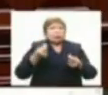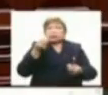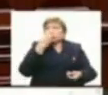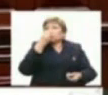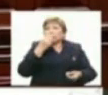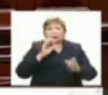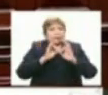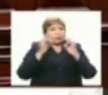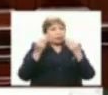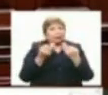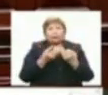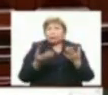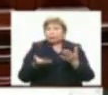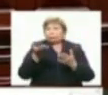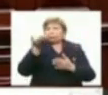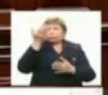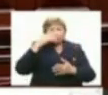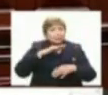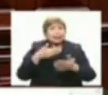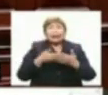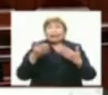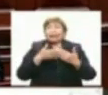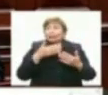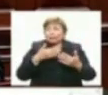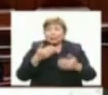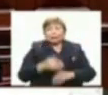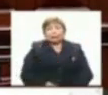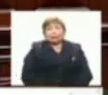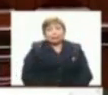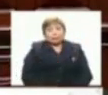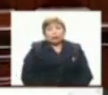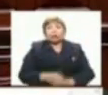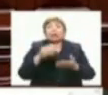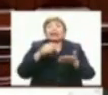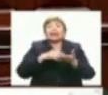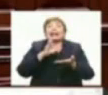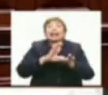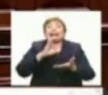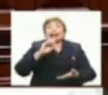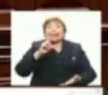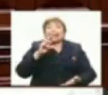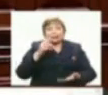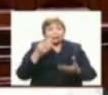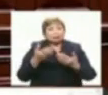familiar. Los programas de facilidades de crédito realizados de